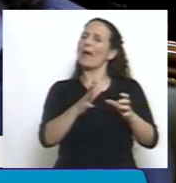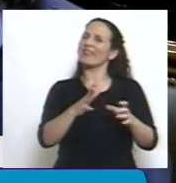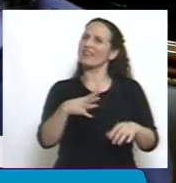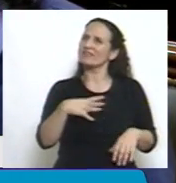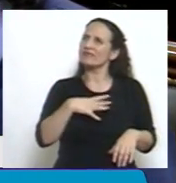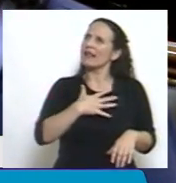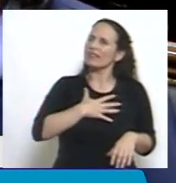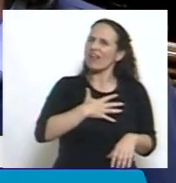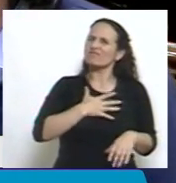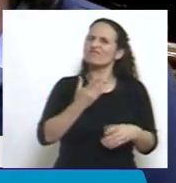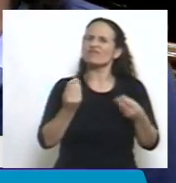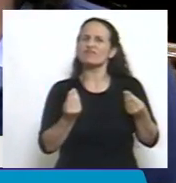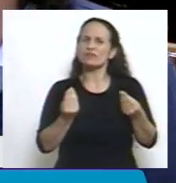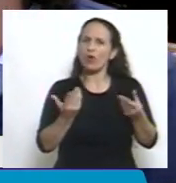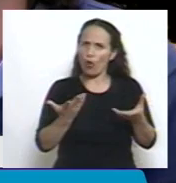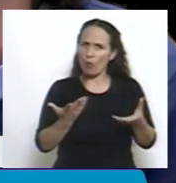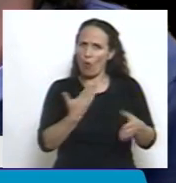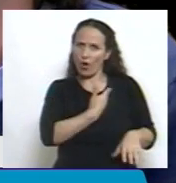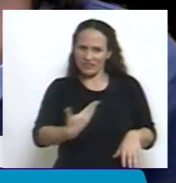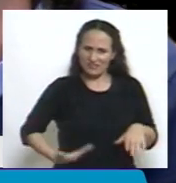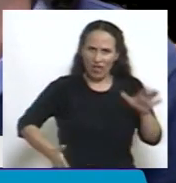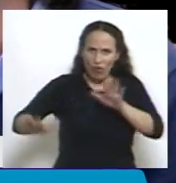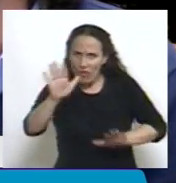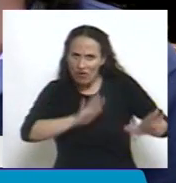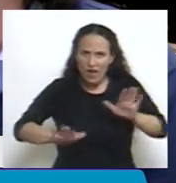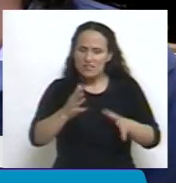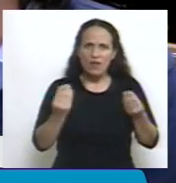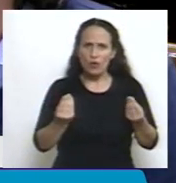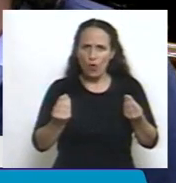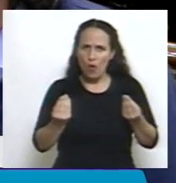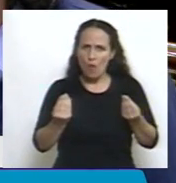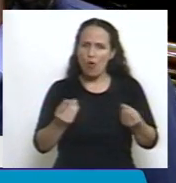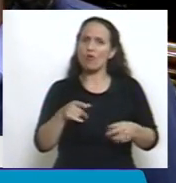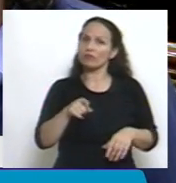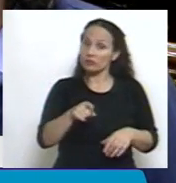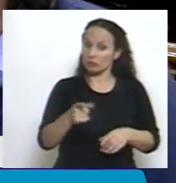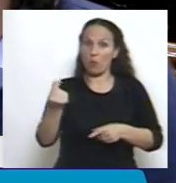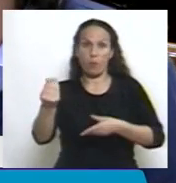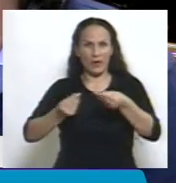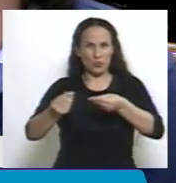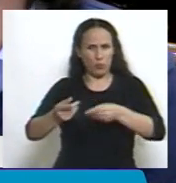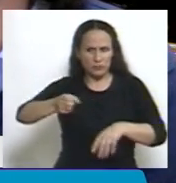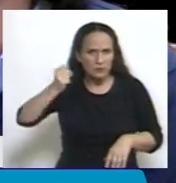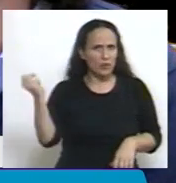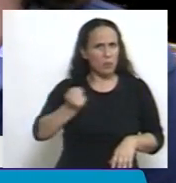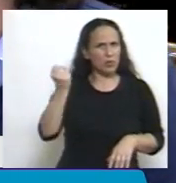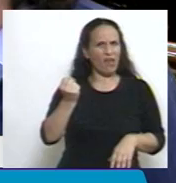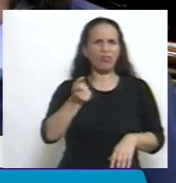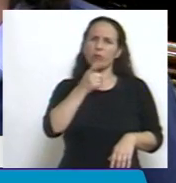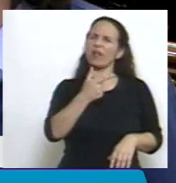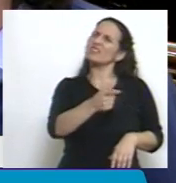cómo se tiene que ordenar el Estado, y el desprecio a esta herramienta, al presupuesto, se ve en muchísimas